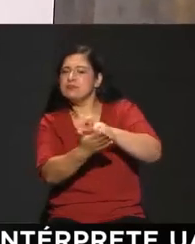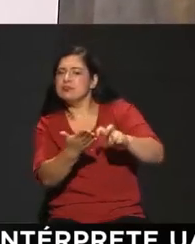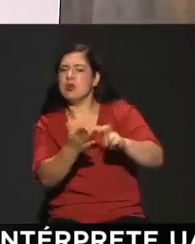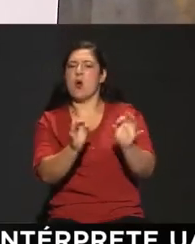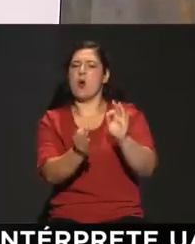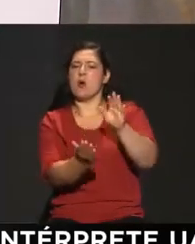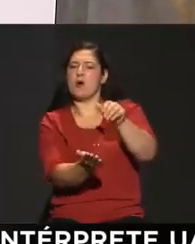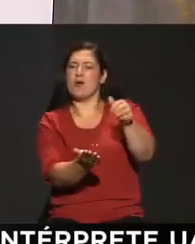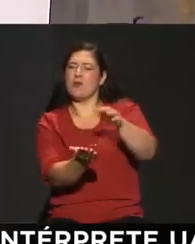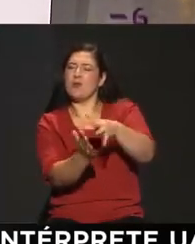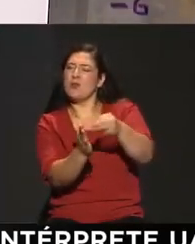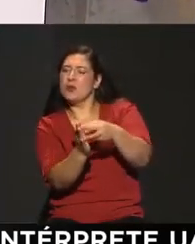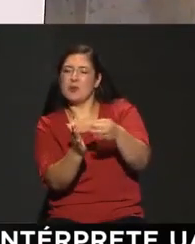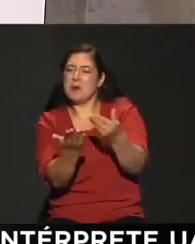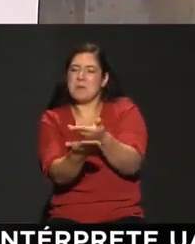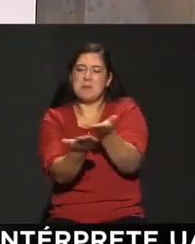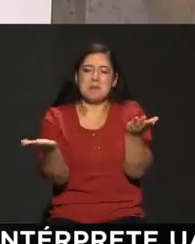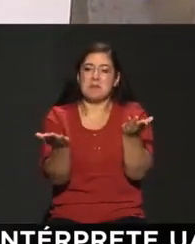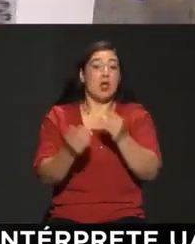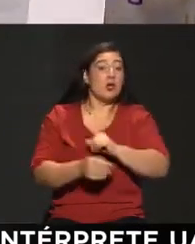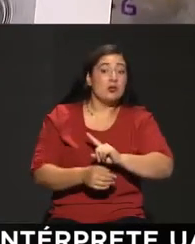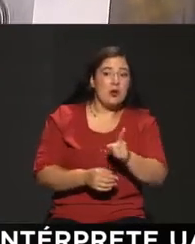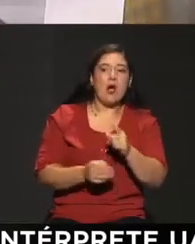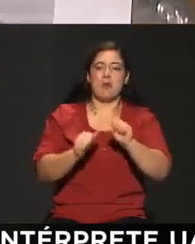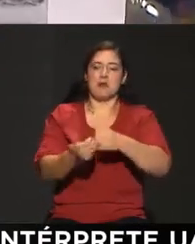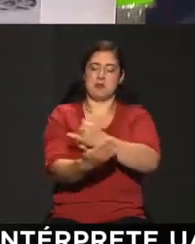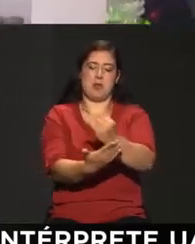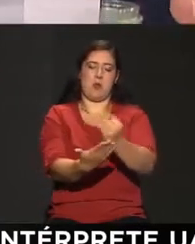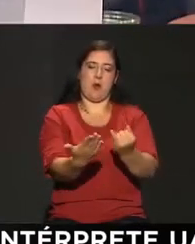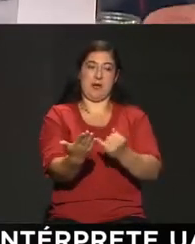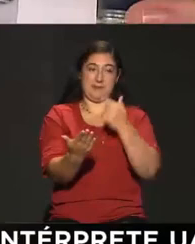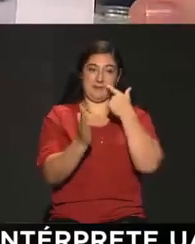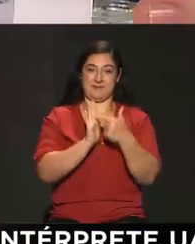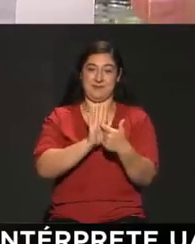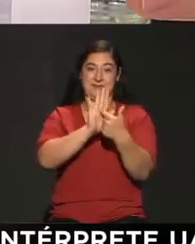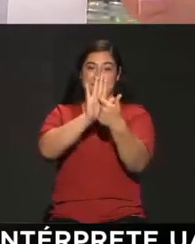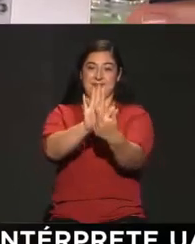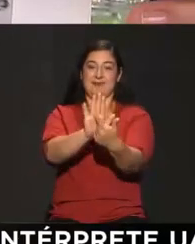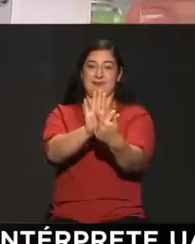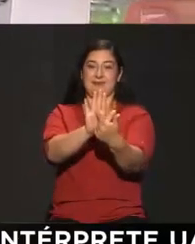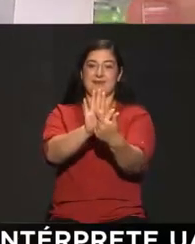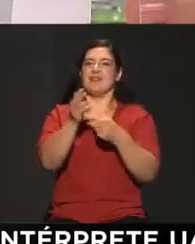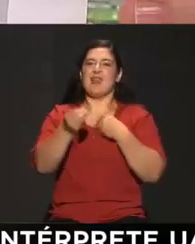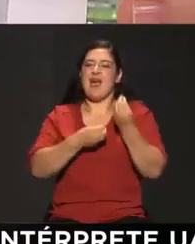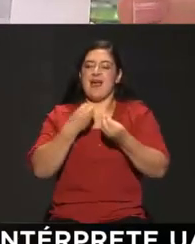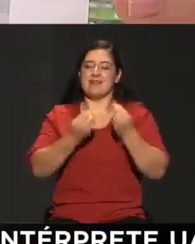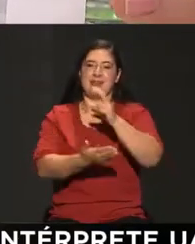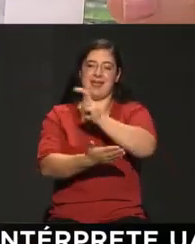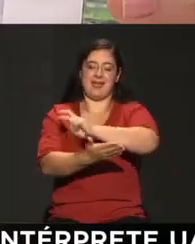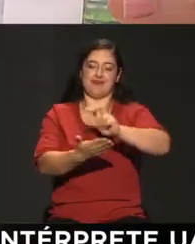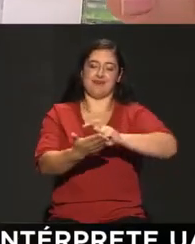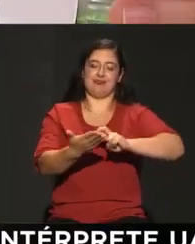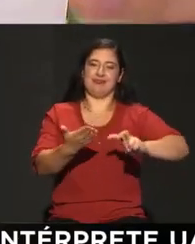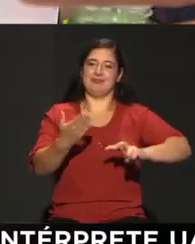una impresora o lo que tengan disponible, pero si no, lo pueden dibujar. Entonces, ¿qué hice yo? Yo hice una impresión